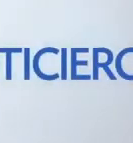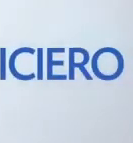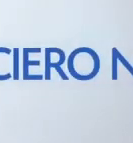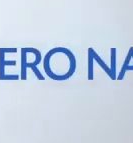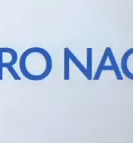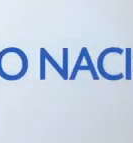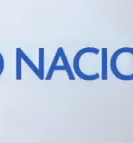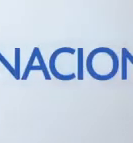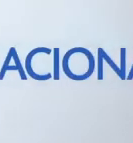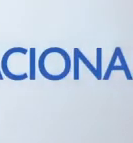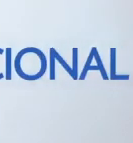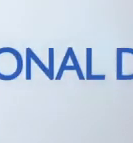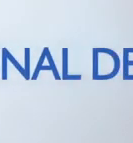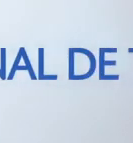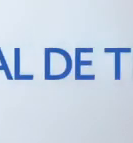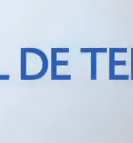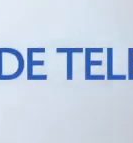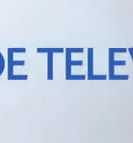a